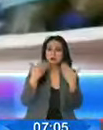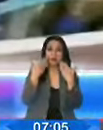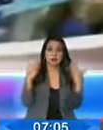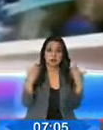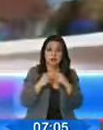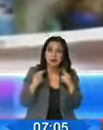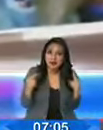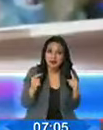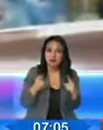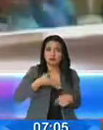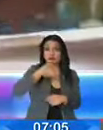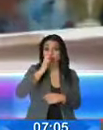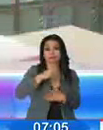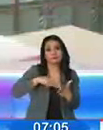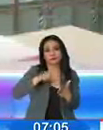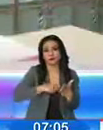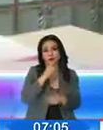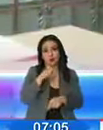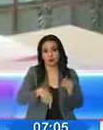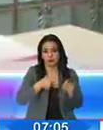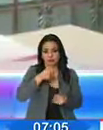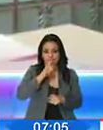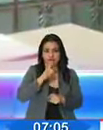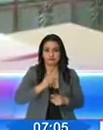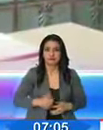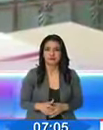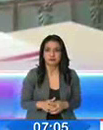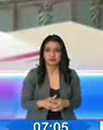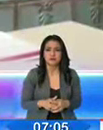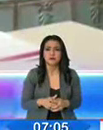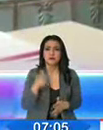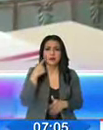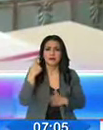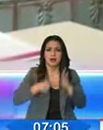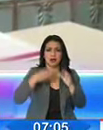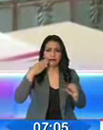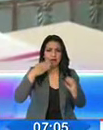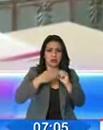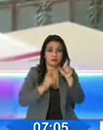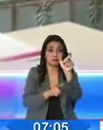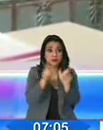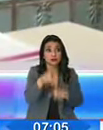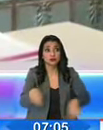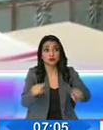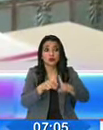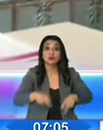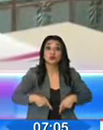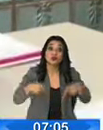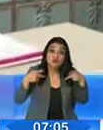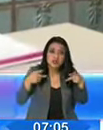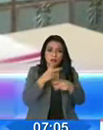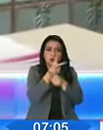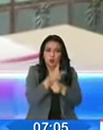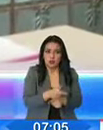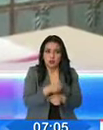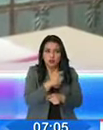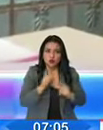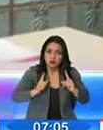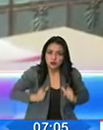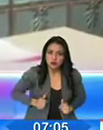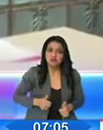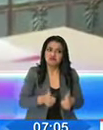apto para consumo humano. Para garantizar y precautelar que la salud de los ciudadanos no se vean expuestas al